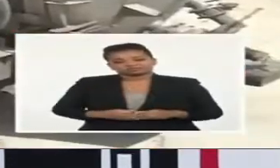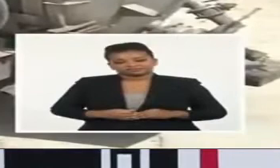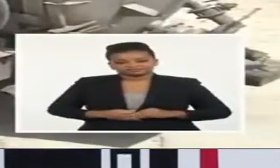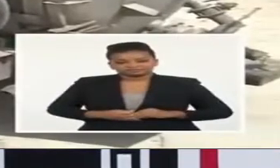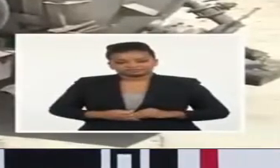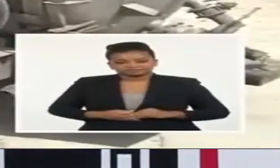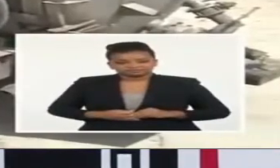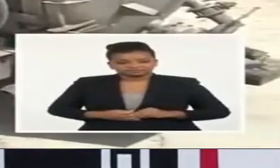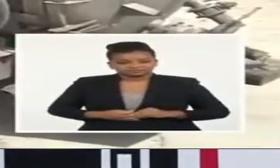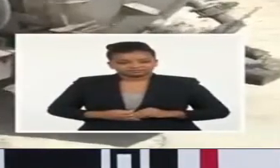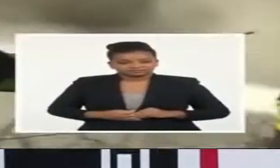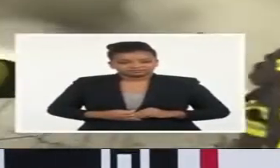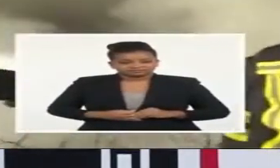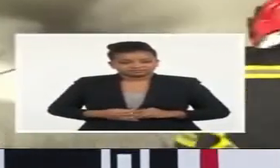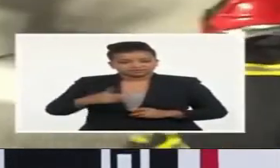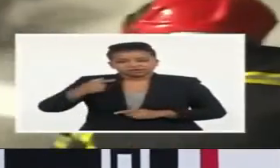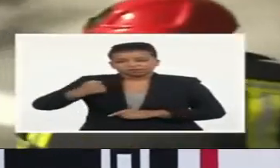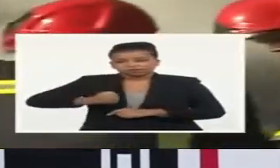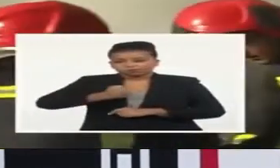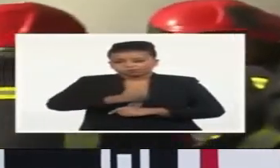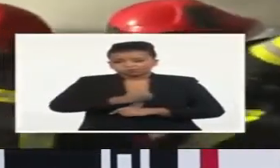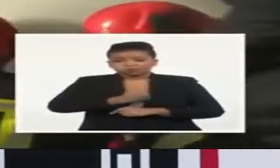Y es cuando te das cuenta